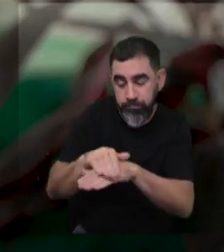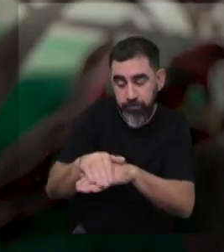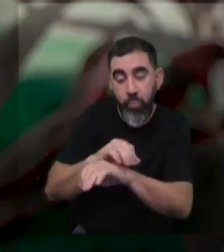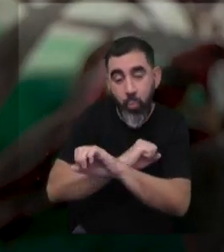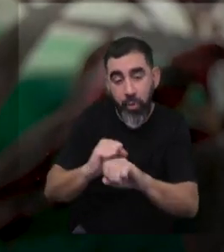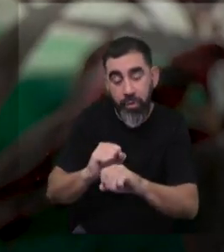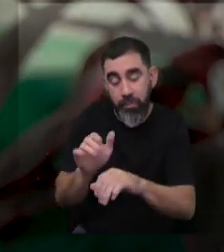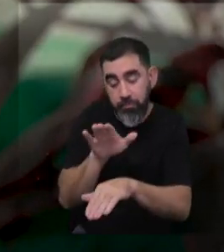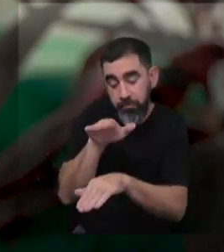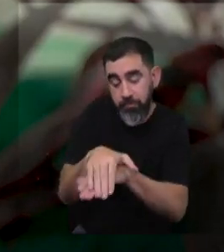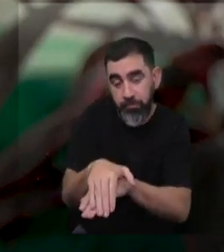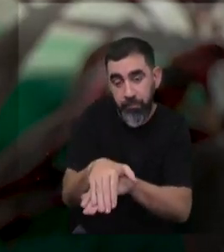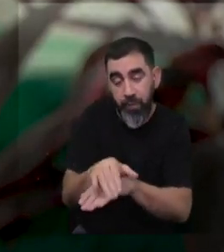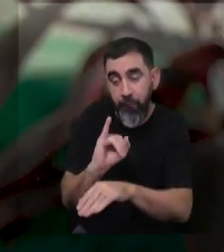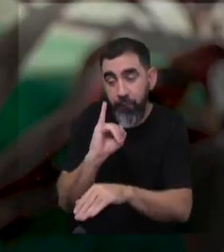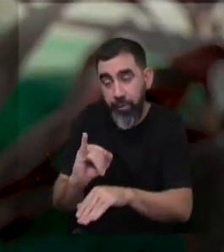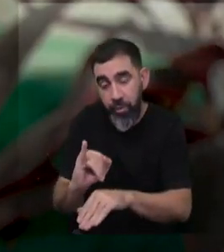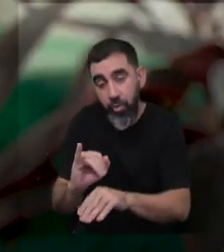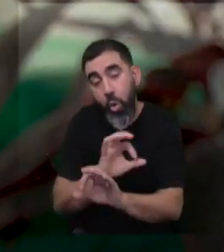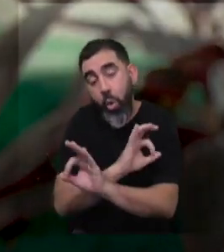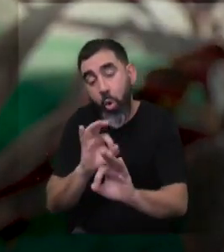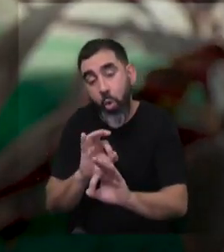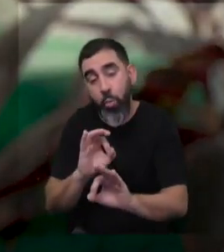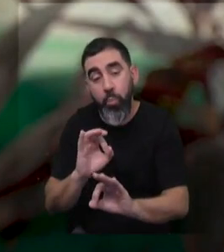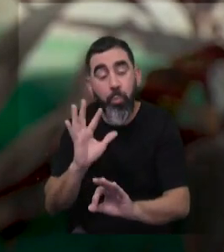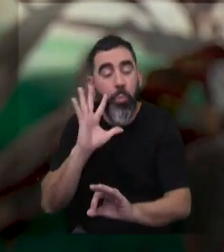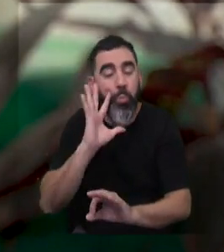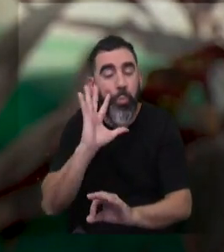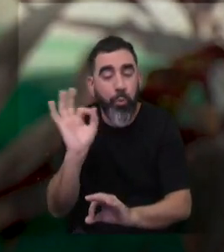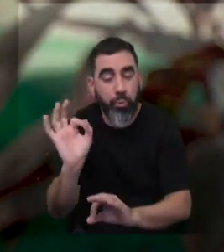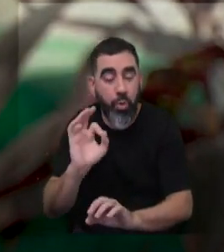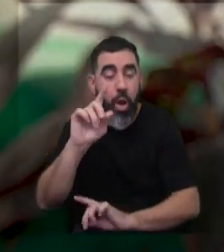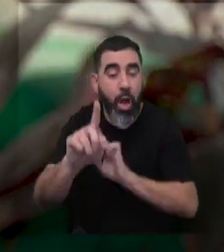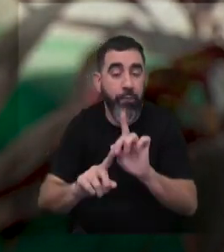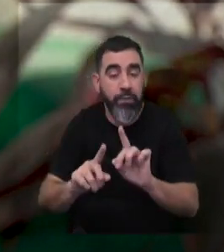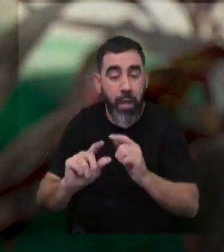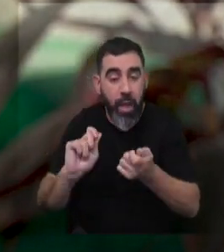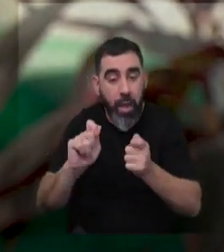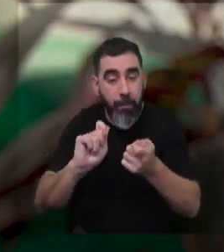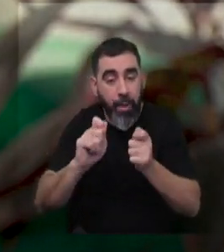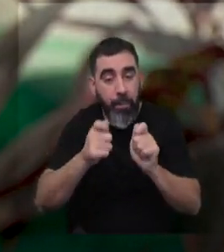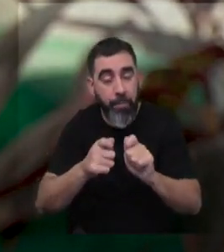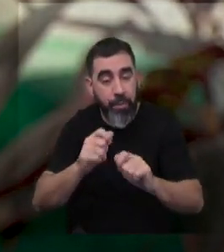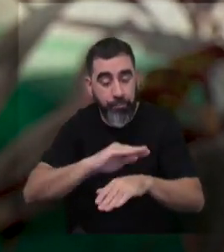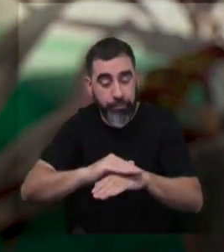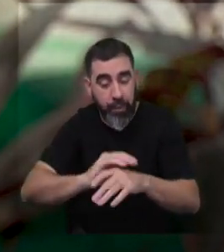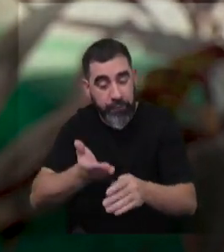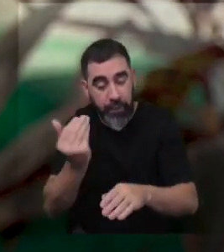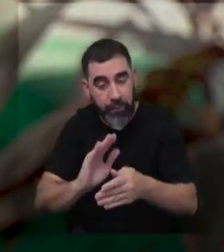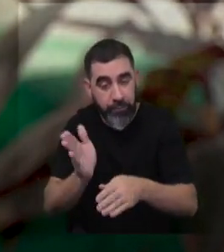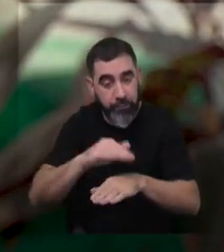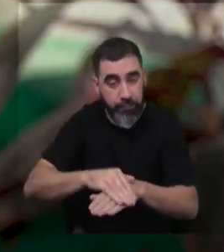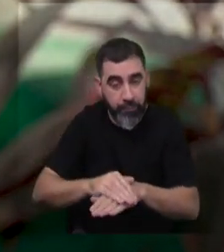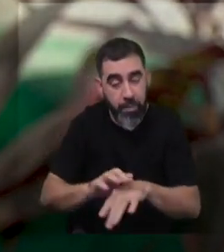un apósito permanente o un apósito transitorio. Muchas veces hay que irla cambiando la membrana y un mismo